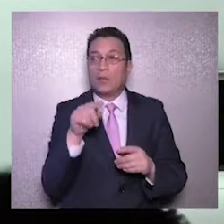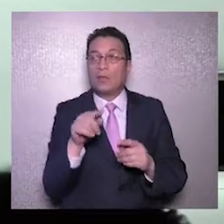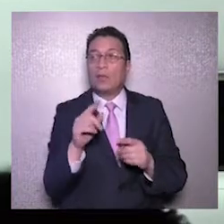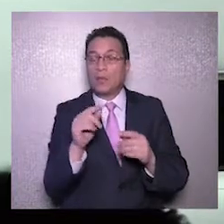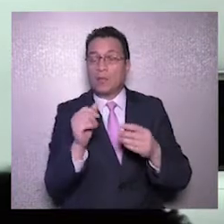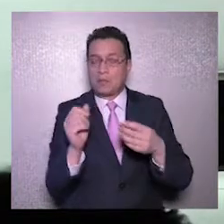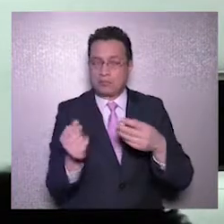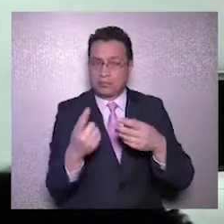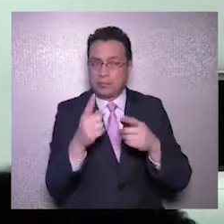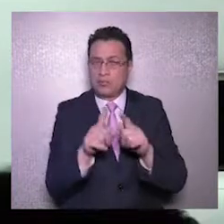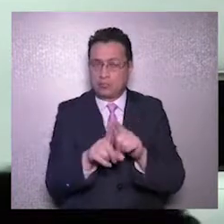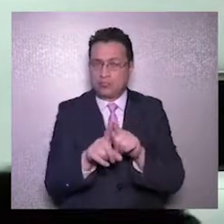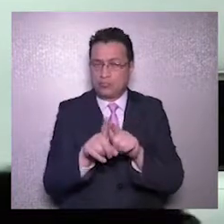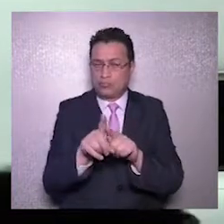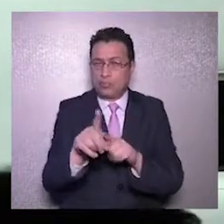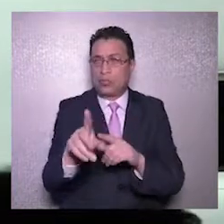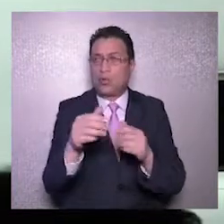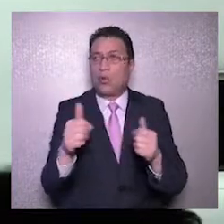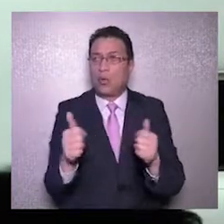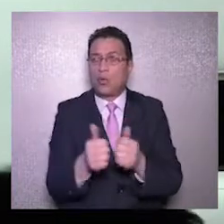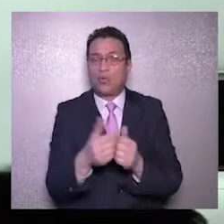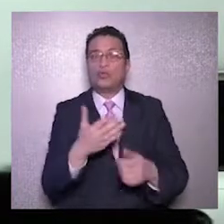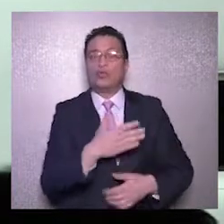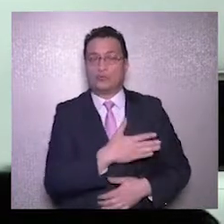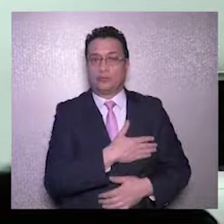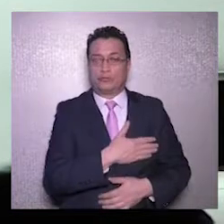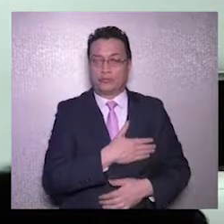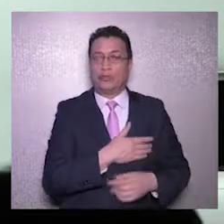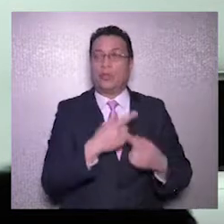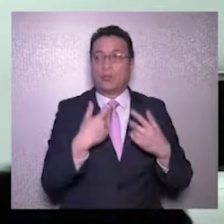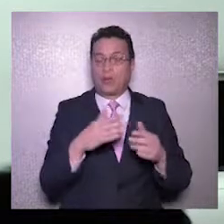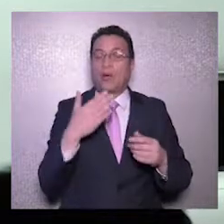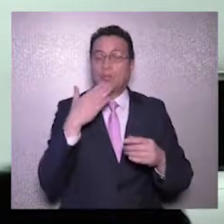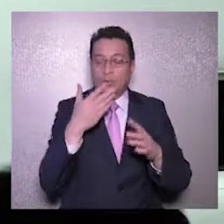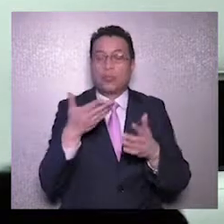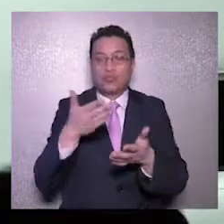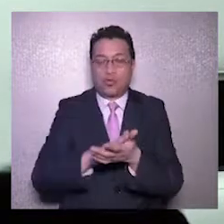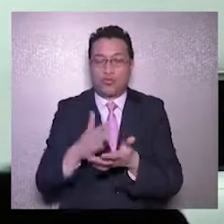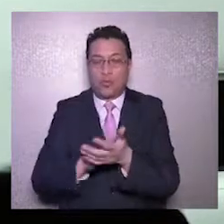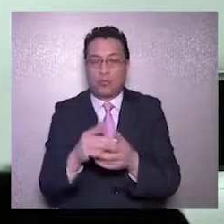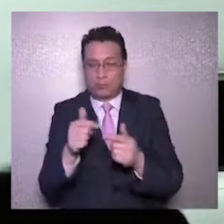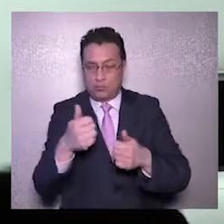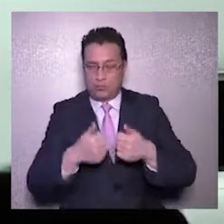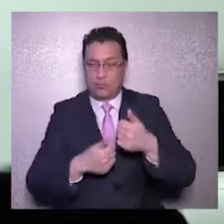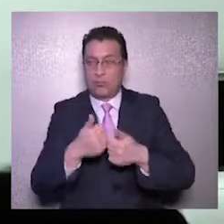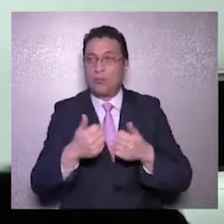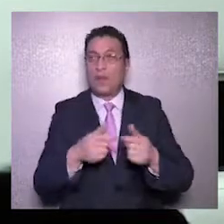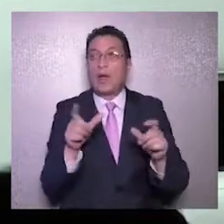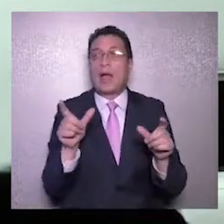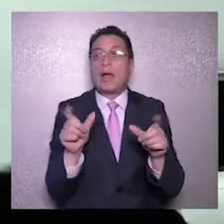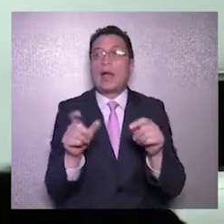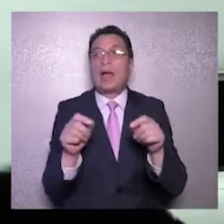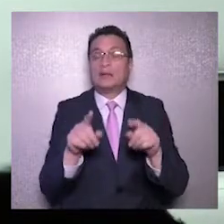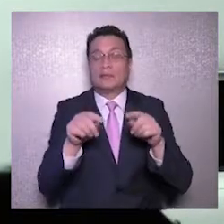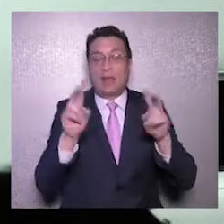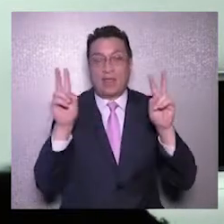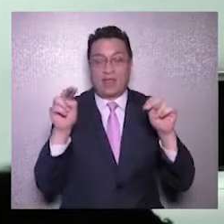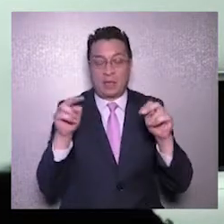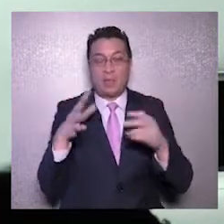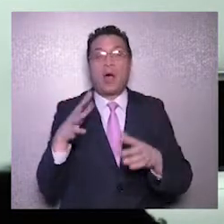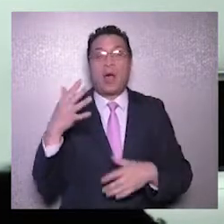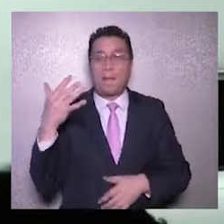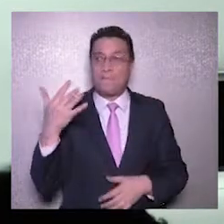punteando, están junto con las cardiovasculares, las cerebrovasculares en términos de mortalidad. Y el cáncer va a ser una materia que va a ser